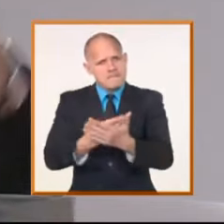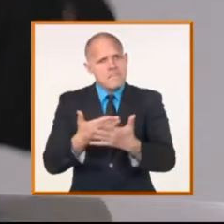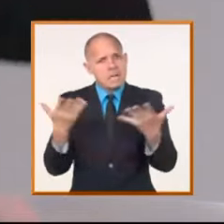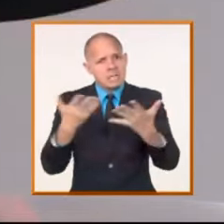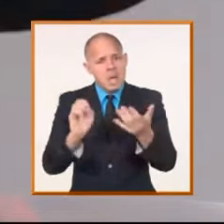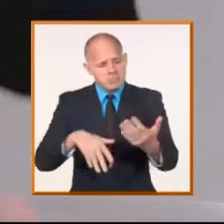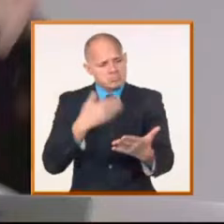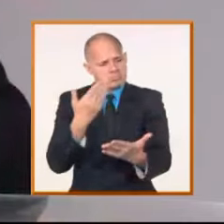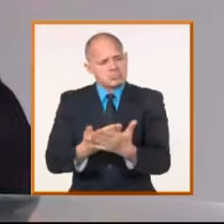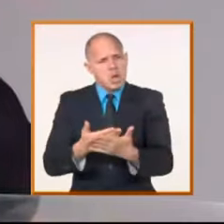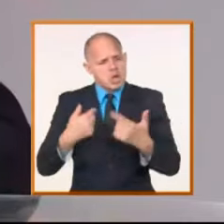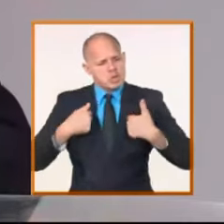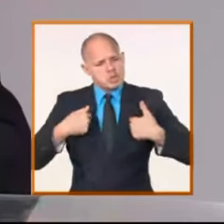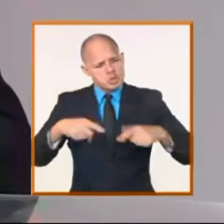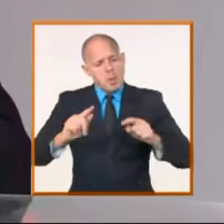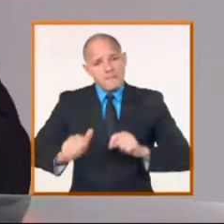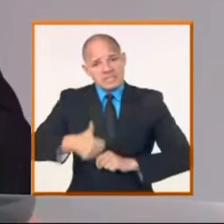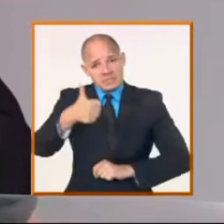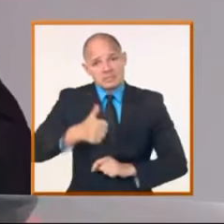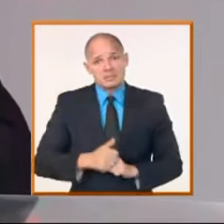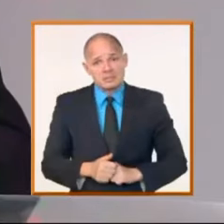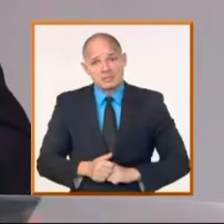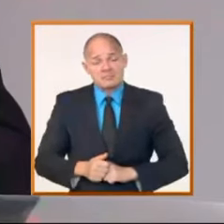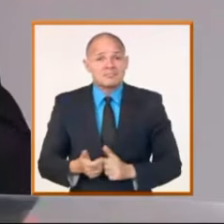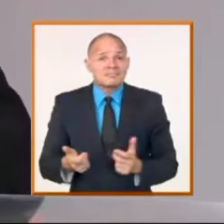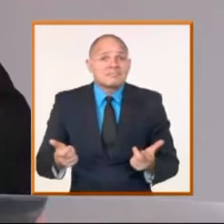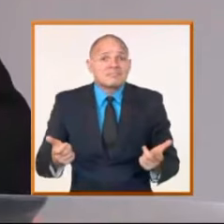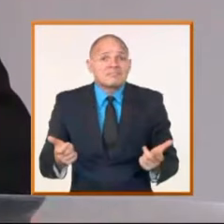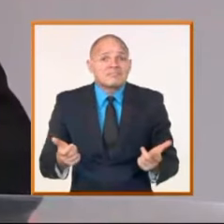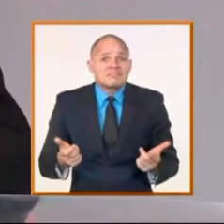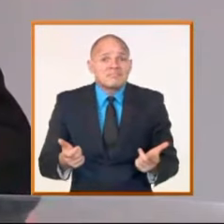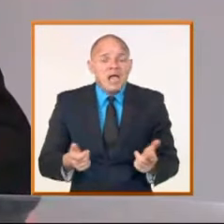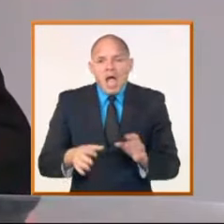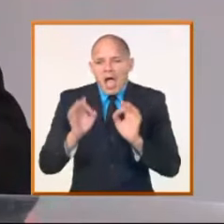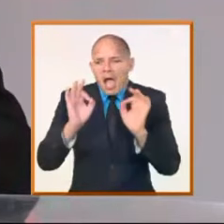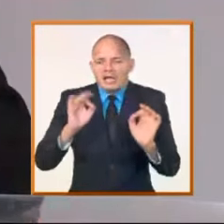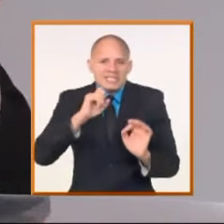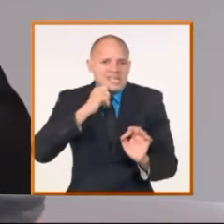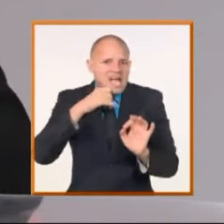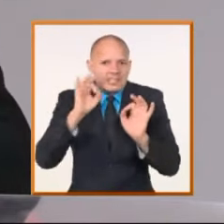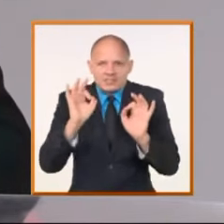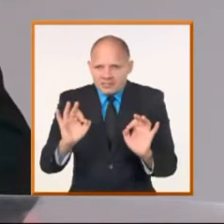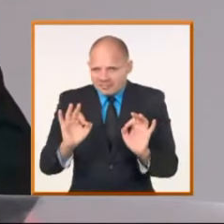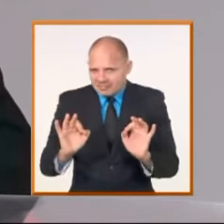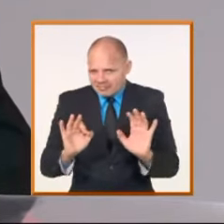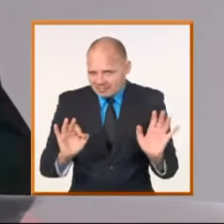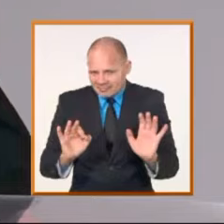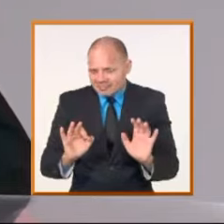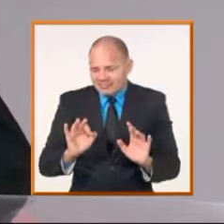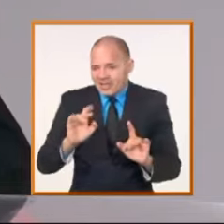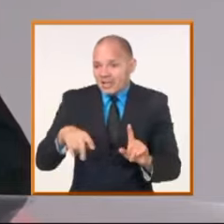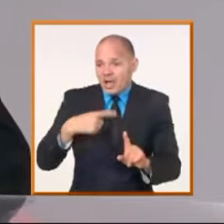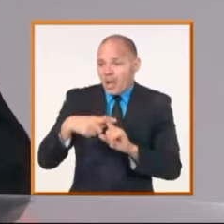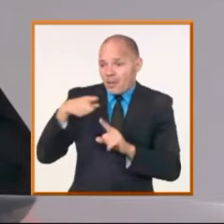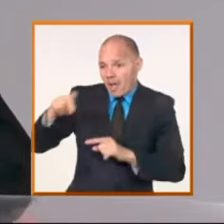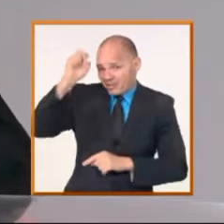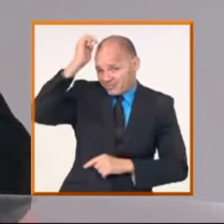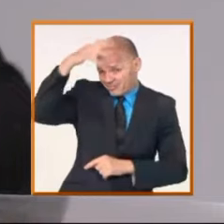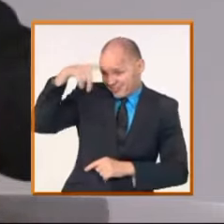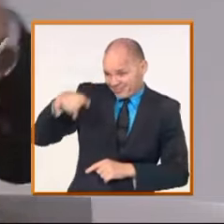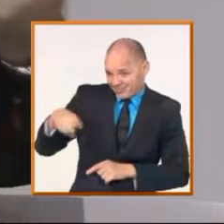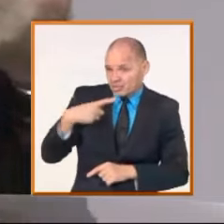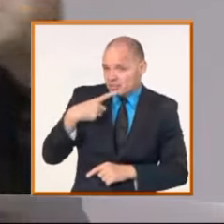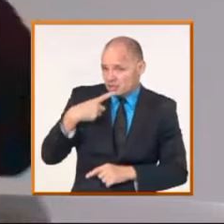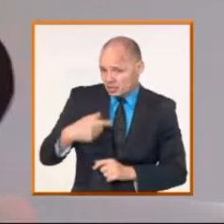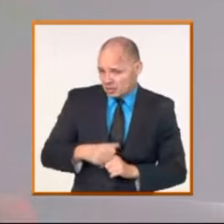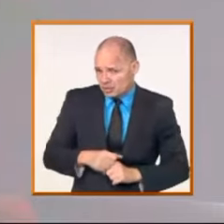Debs, hace 100 años, pero es perfectamente posible. Y por supuesto, siendo Trump, lo primero el primer acto posible sería perdonarse a